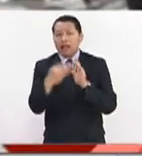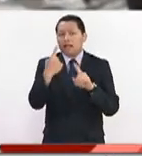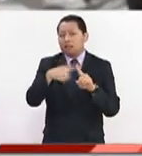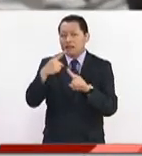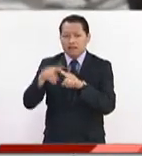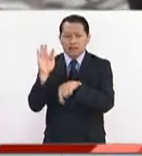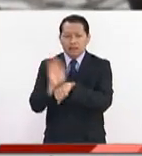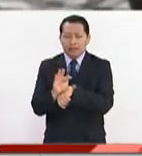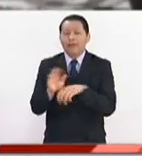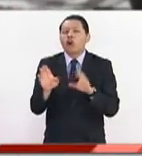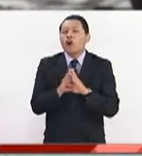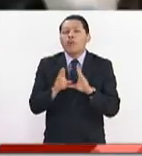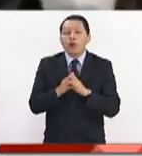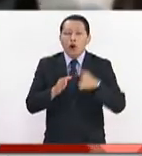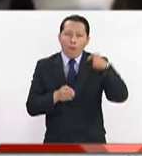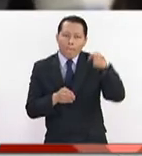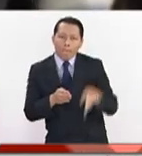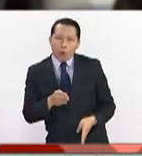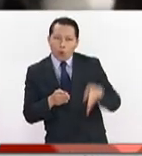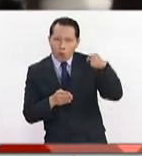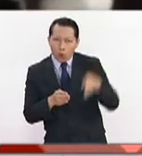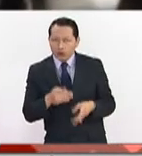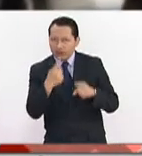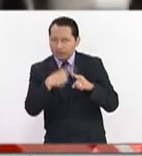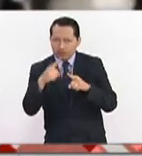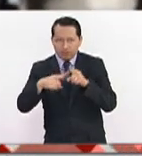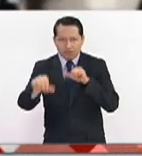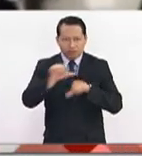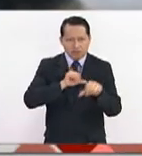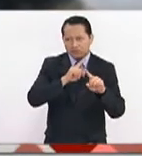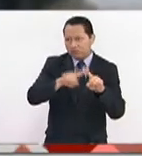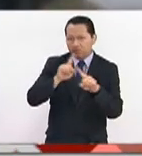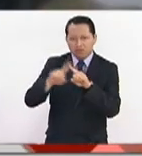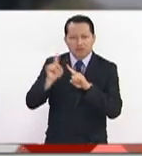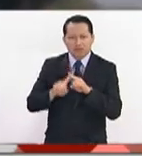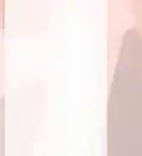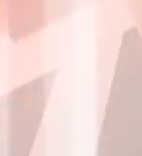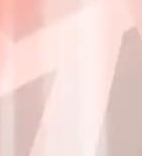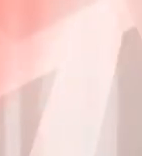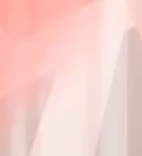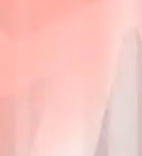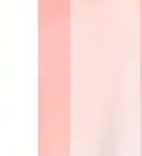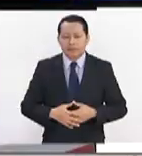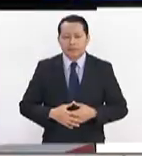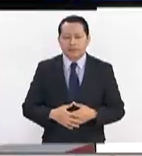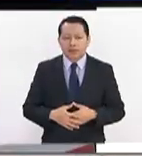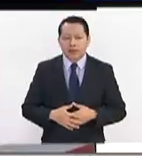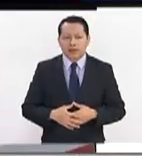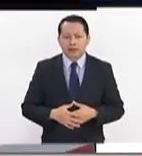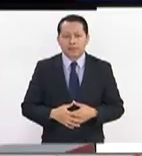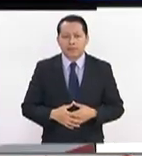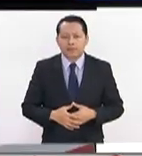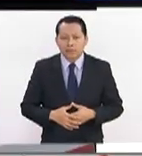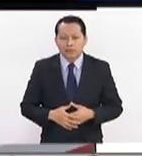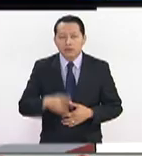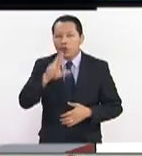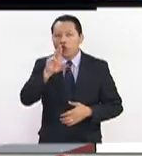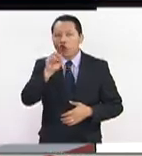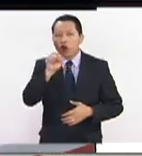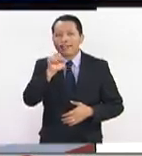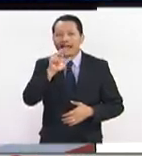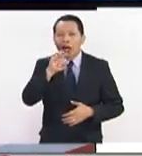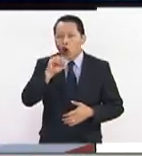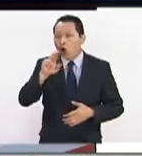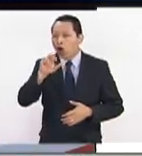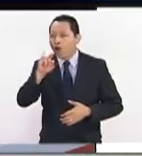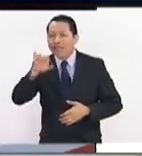reforzado mediante muros de concreto para sustitución de edificaciones. Y Rosario Robles, la secretaria